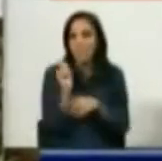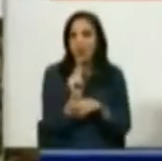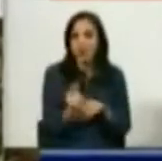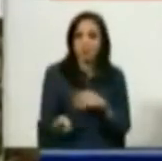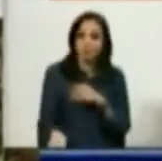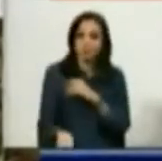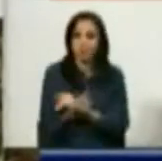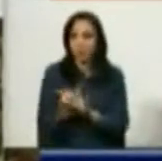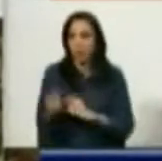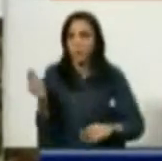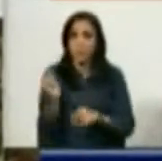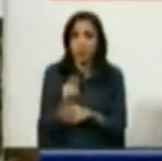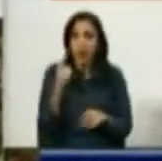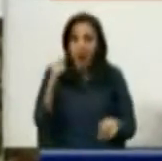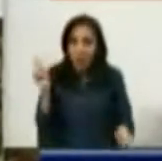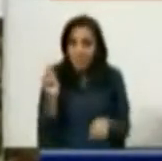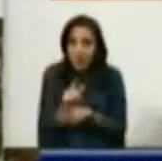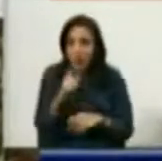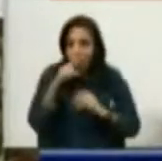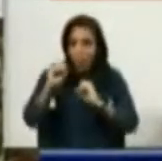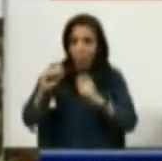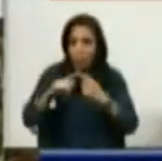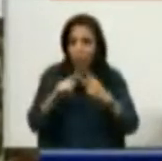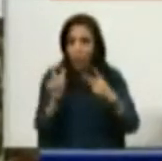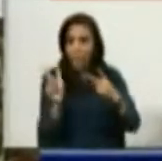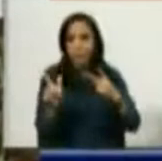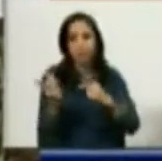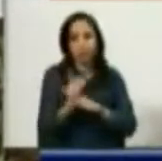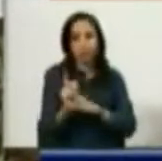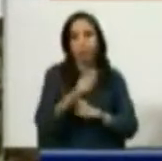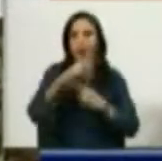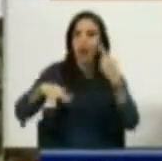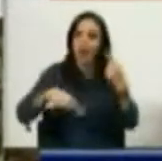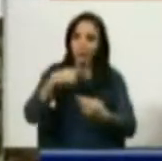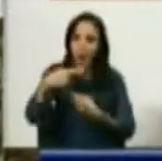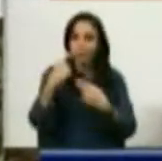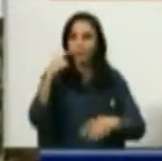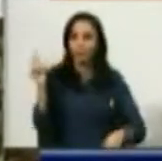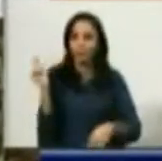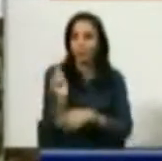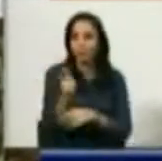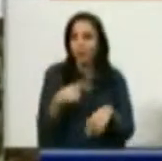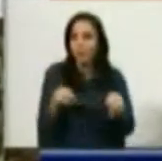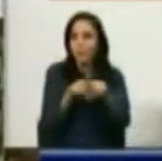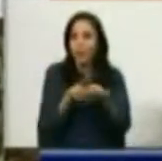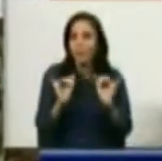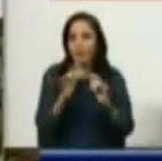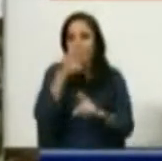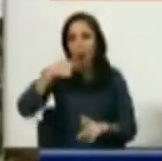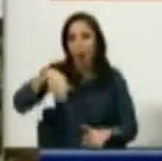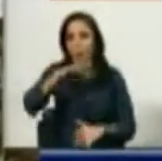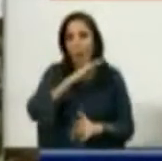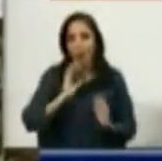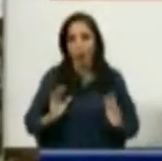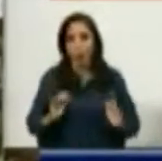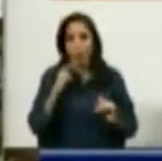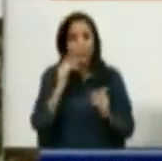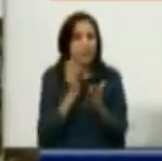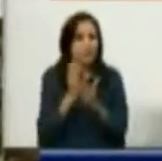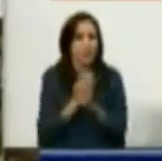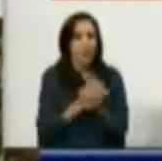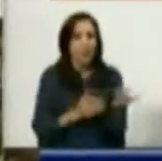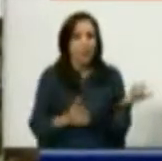ni a Nicolás ni al pezube sino es a la revolución bolivariana nuestro pueblo que ha transitado